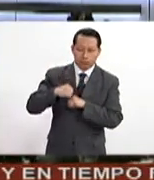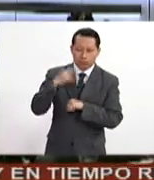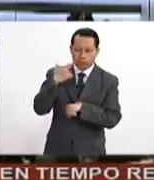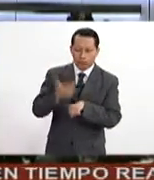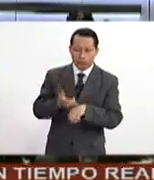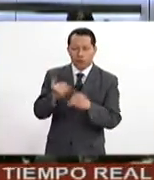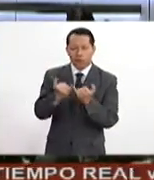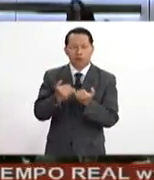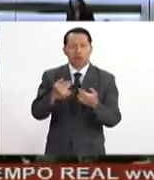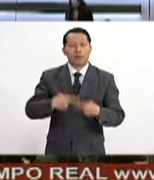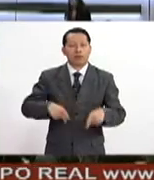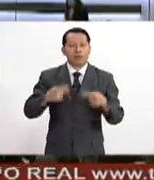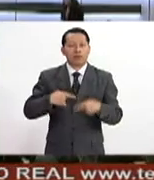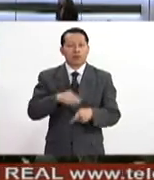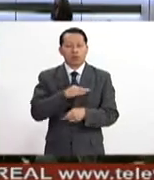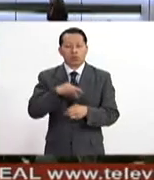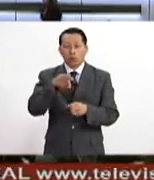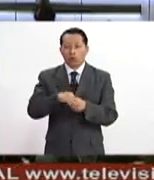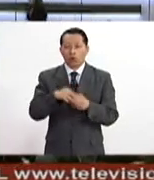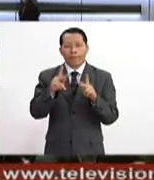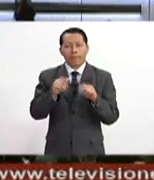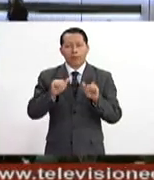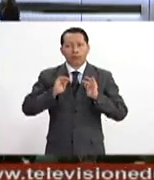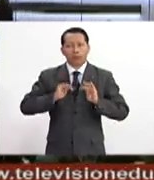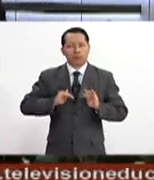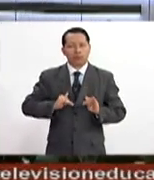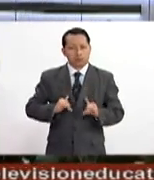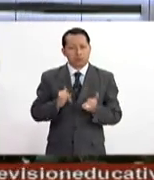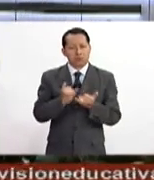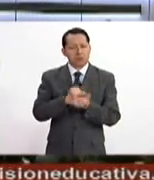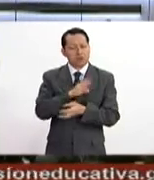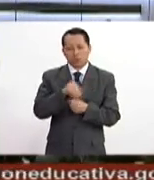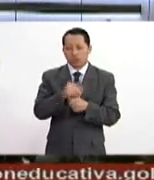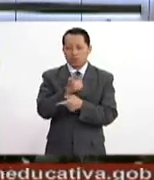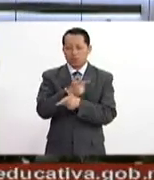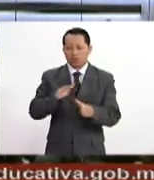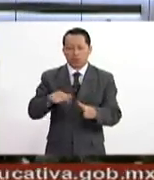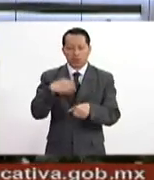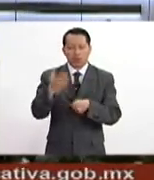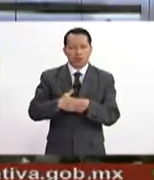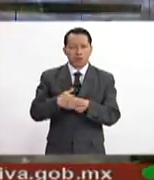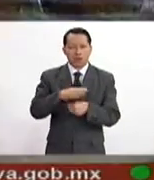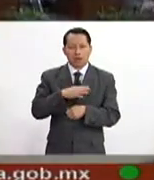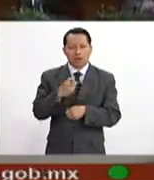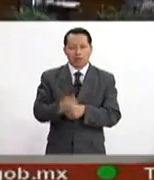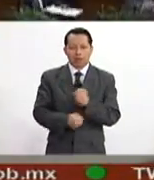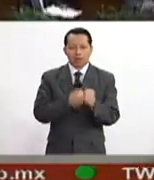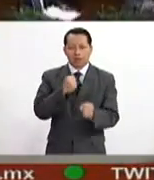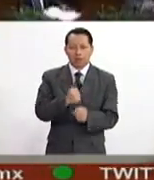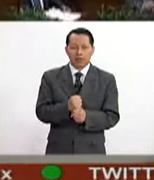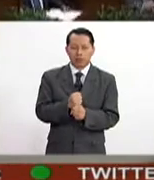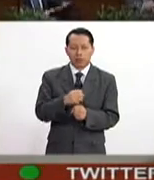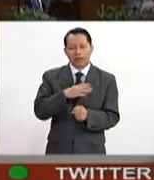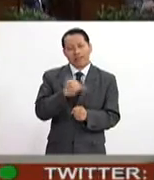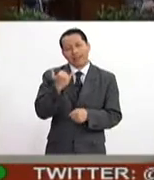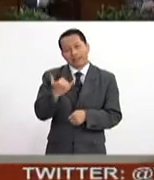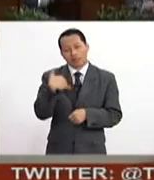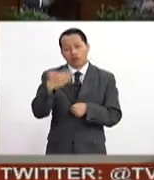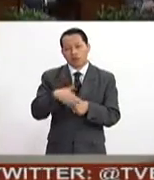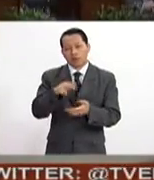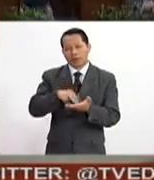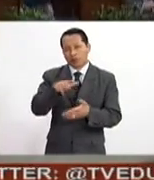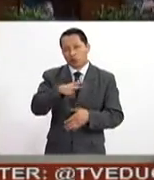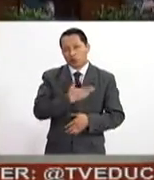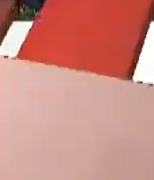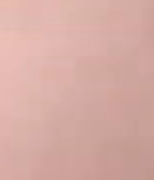los ciudadanos emitan su voto en paz y libertad durante los comicios a realizarse este año y en las presidenciales de